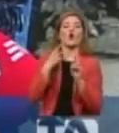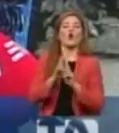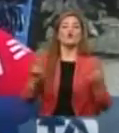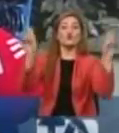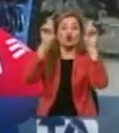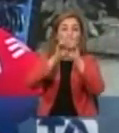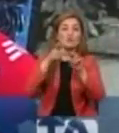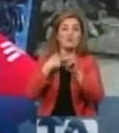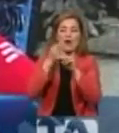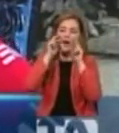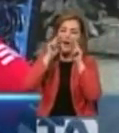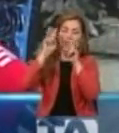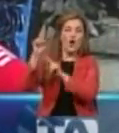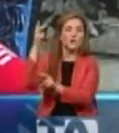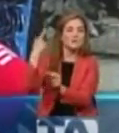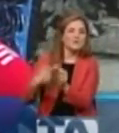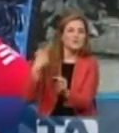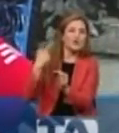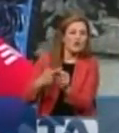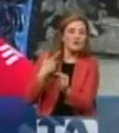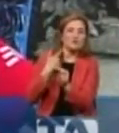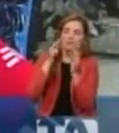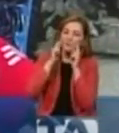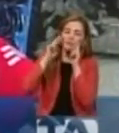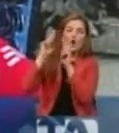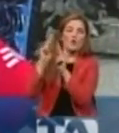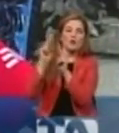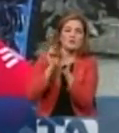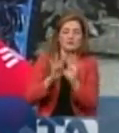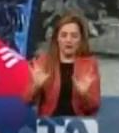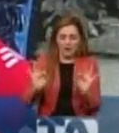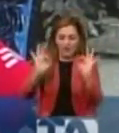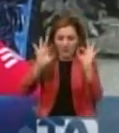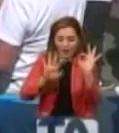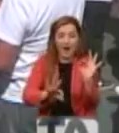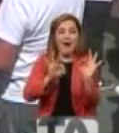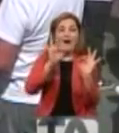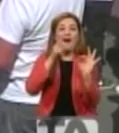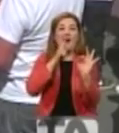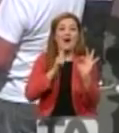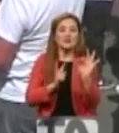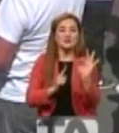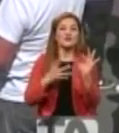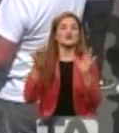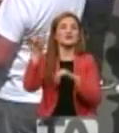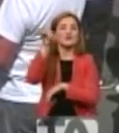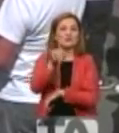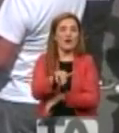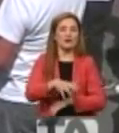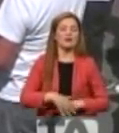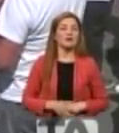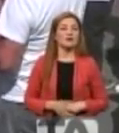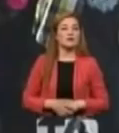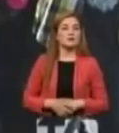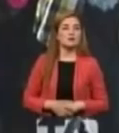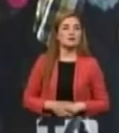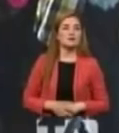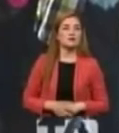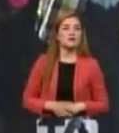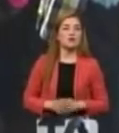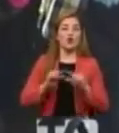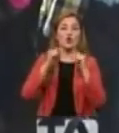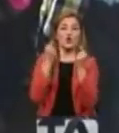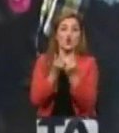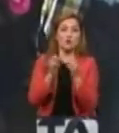precisamente reconozca a Quito como eso, como lo que es un tesoro de la humanidad. Mientras tanto, en el Centro Histórico Colectivo